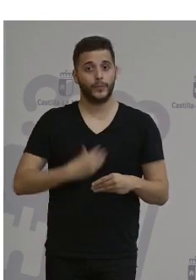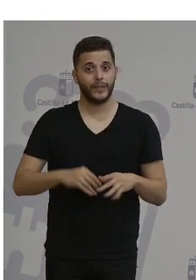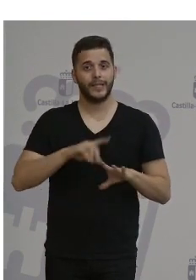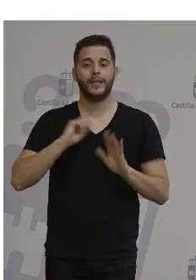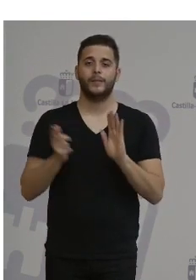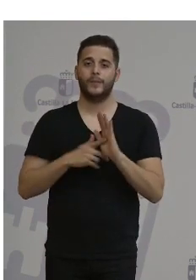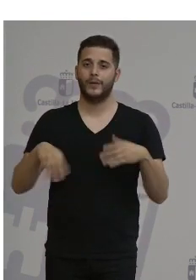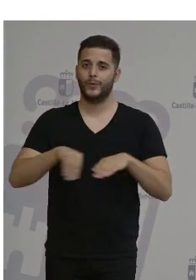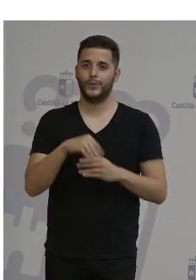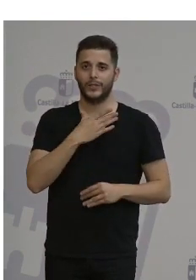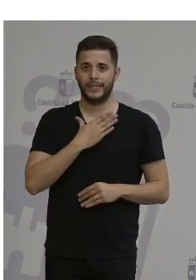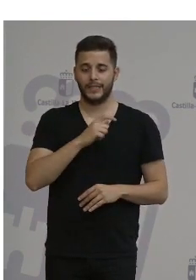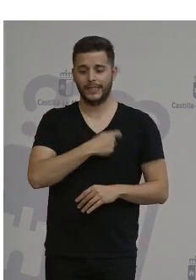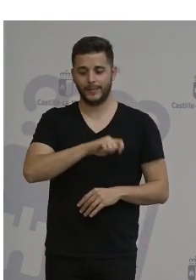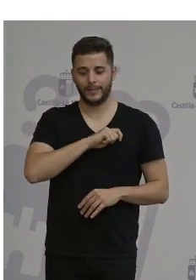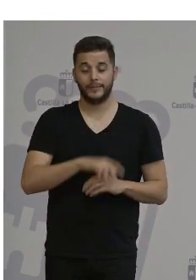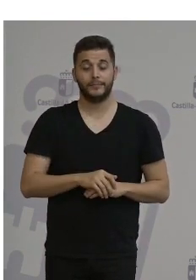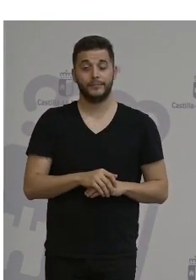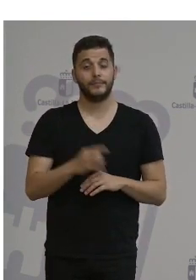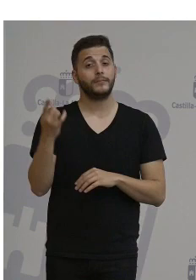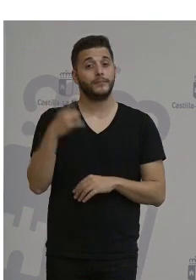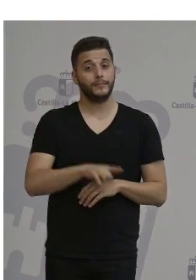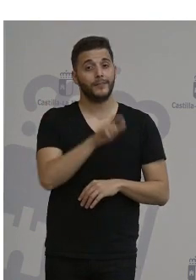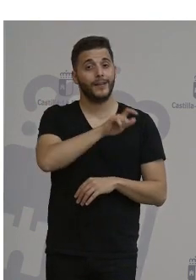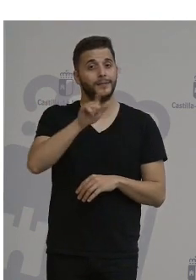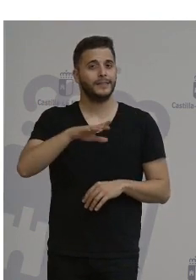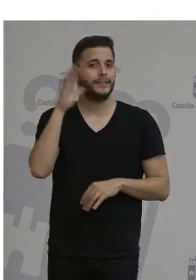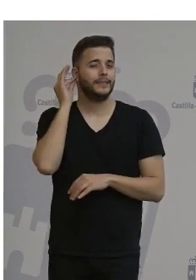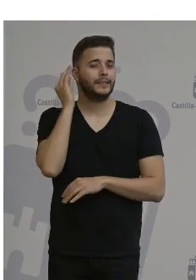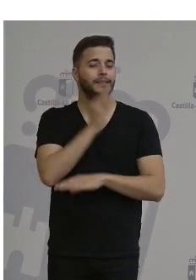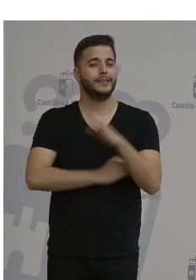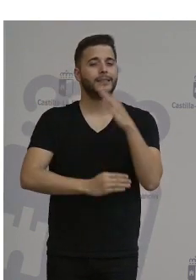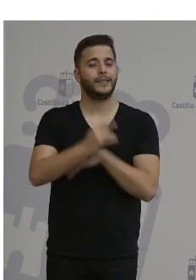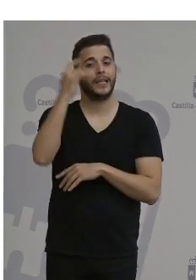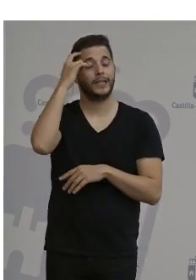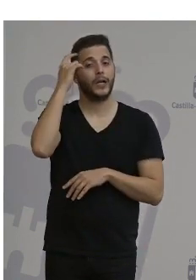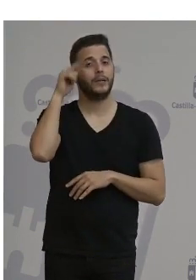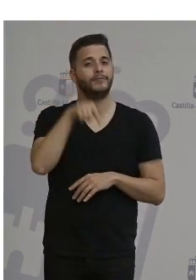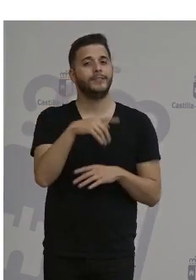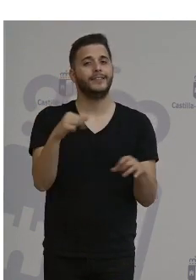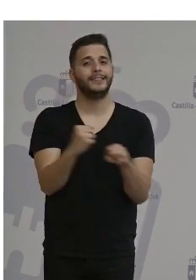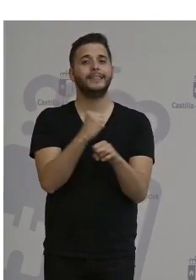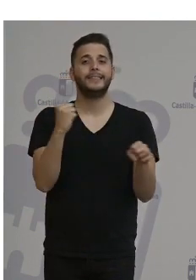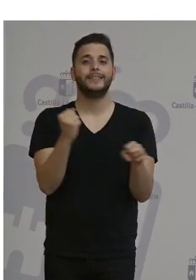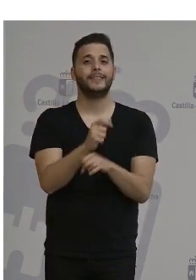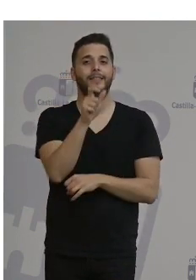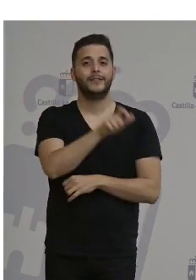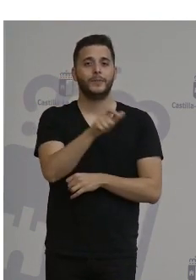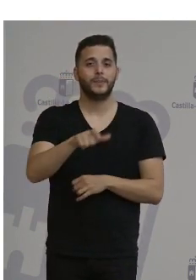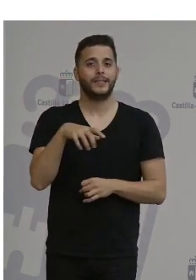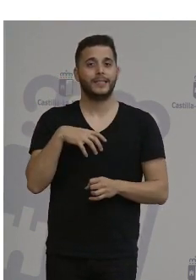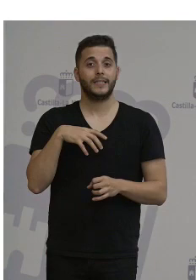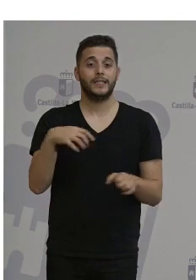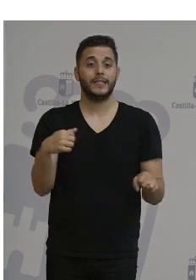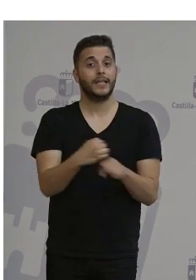Así como una de las mujeres con discapacidad intelectual está trabajando como personal laboral en la